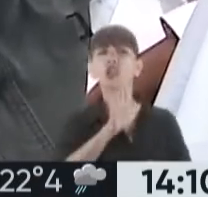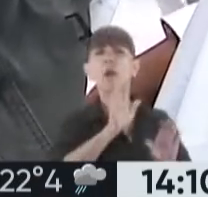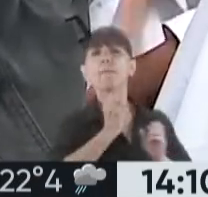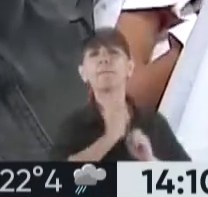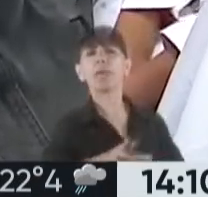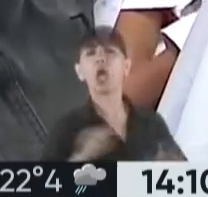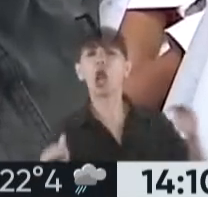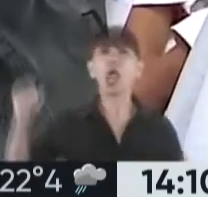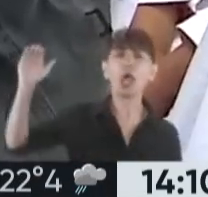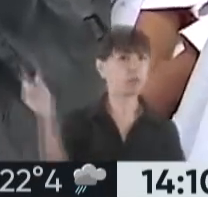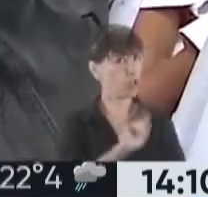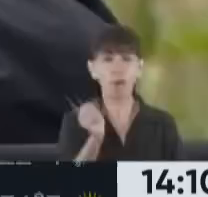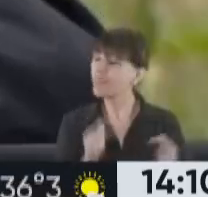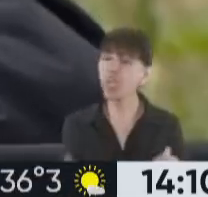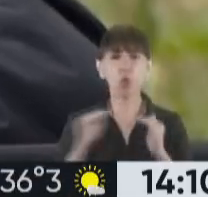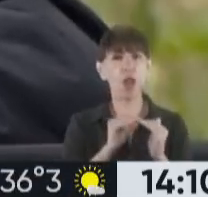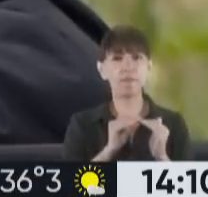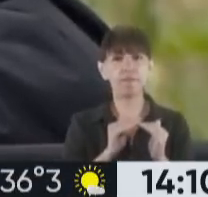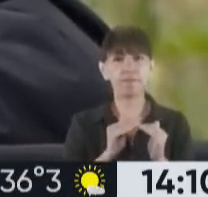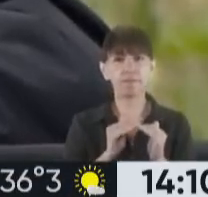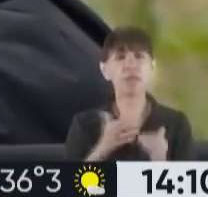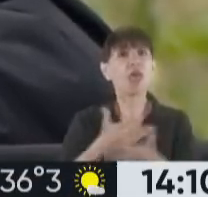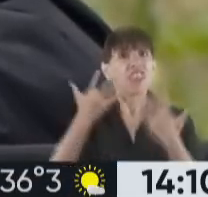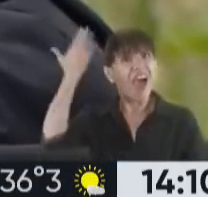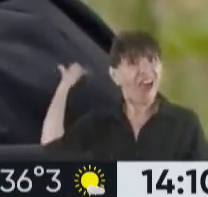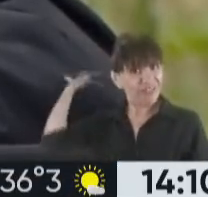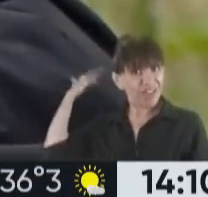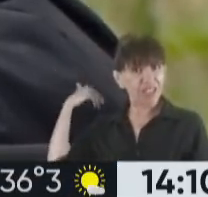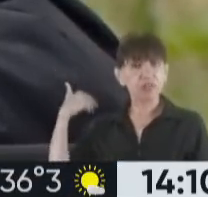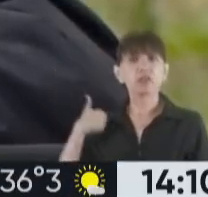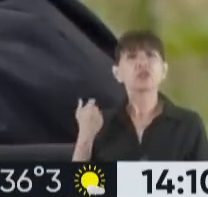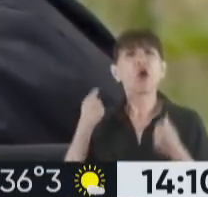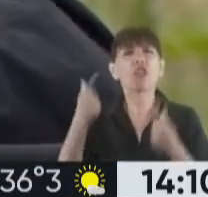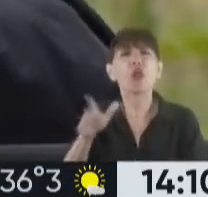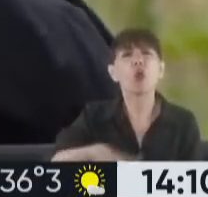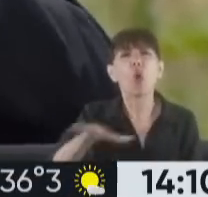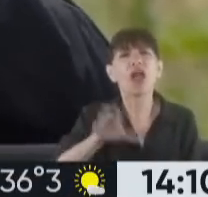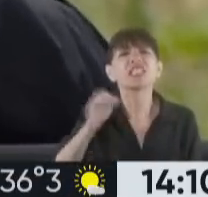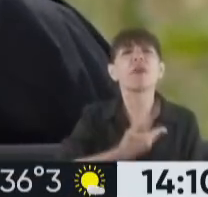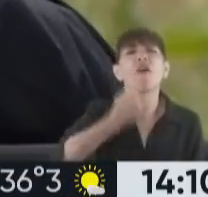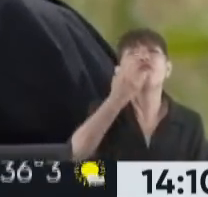Días atrás entregué en